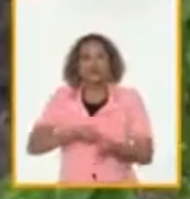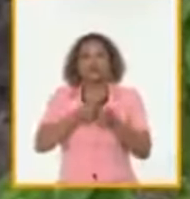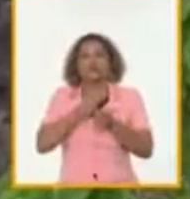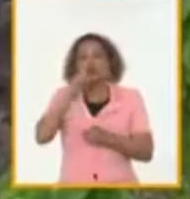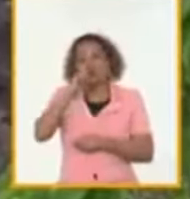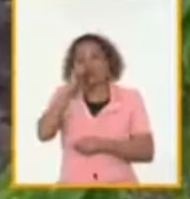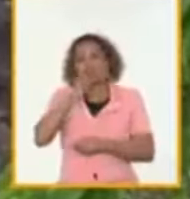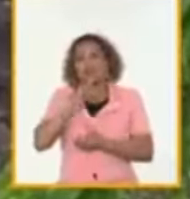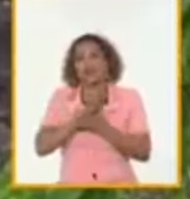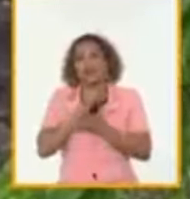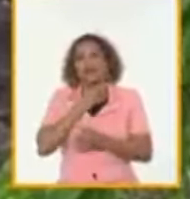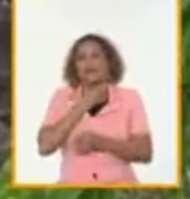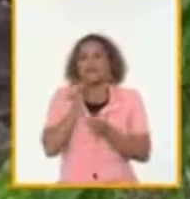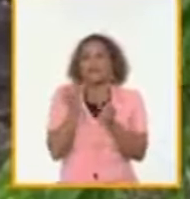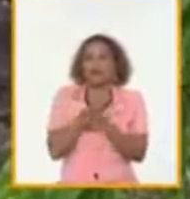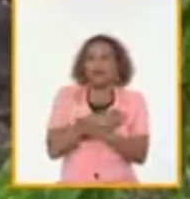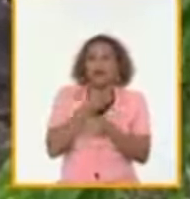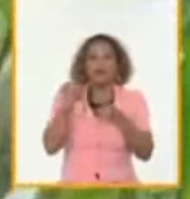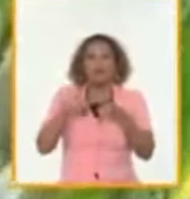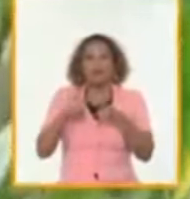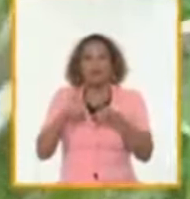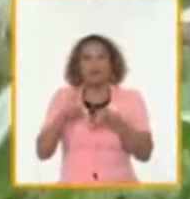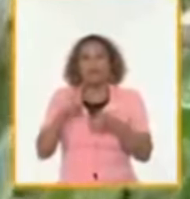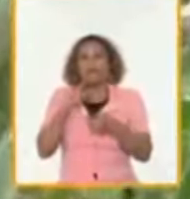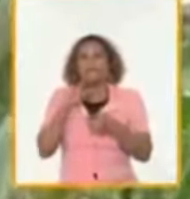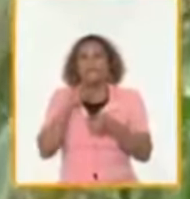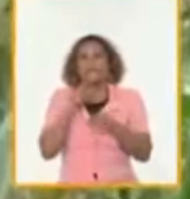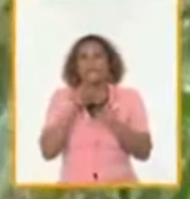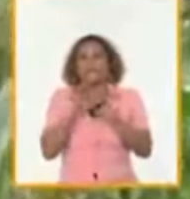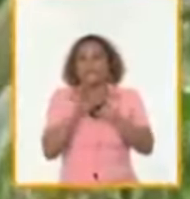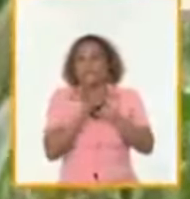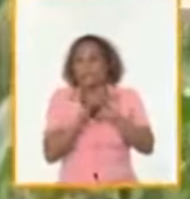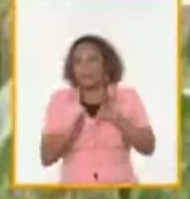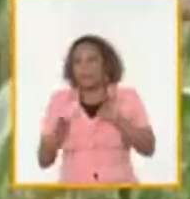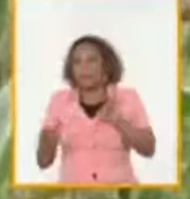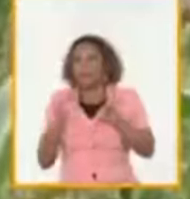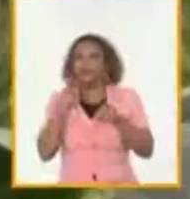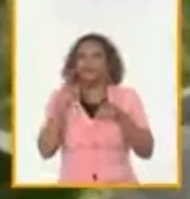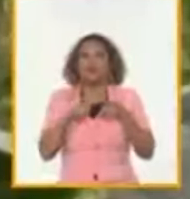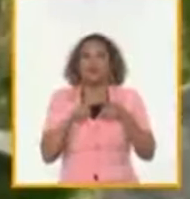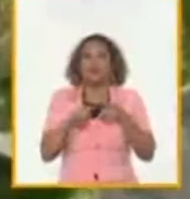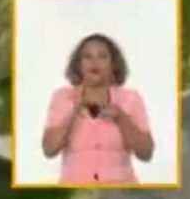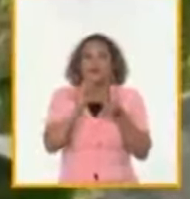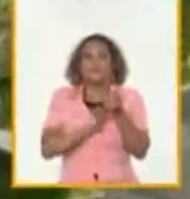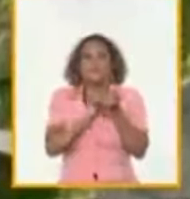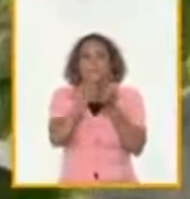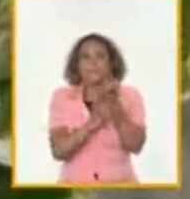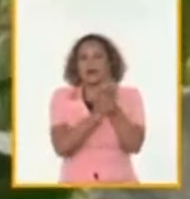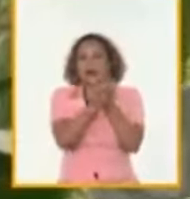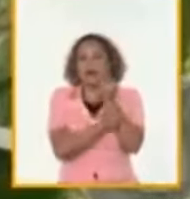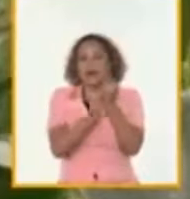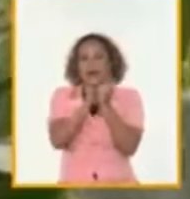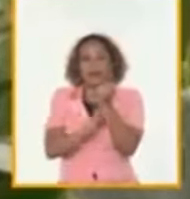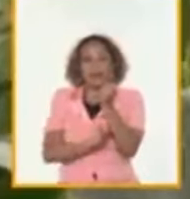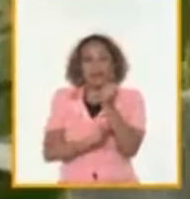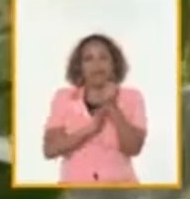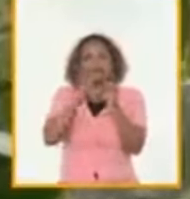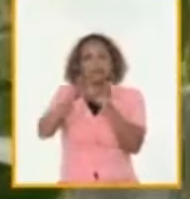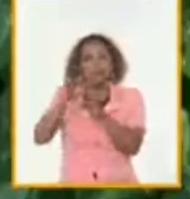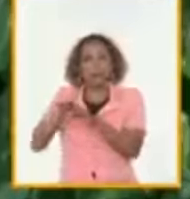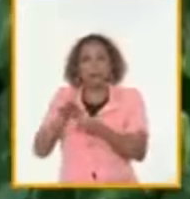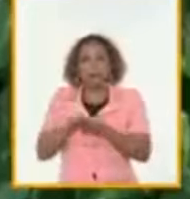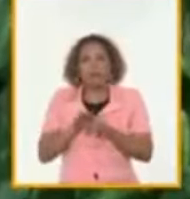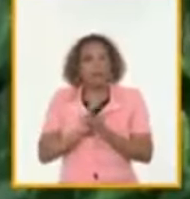blanco ñame belé pepino tenemos mucho maíz sembrado y nos estamos preparando para cuando